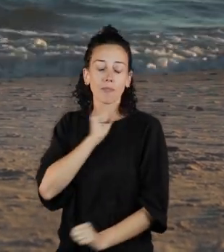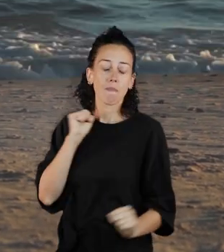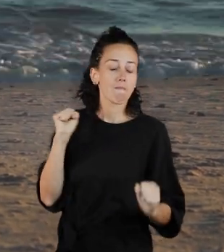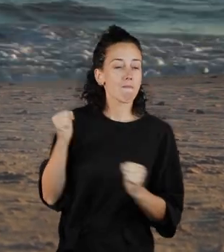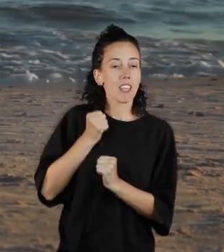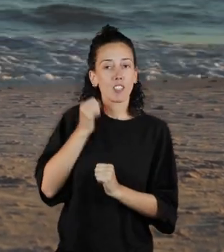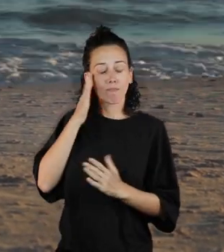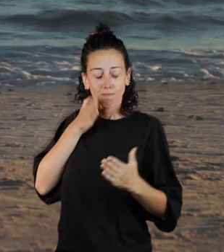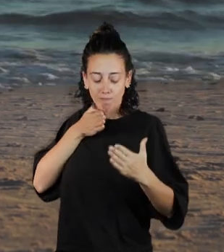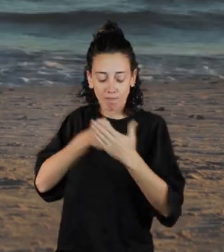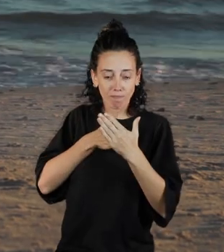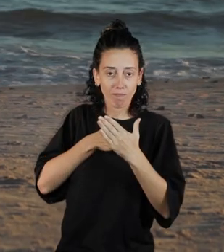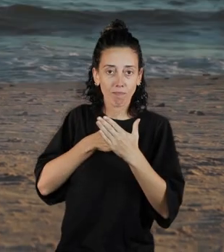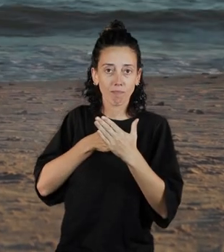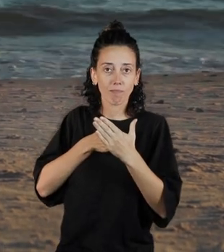hablar y cómo me bloqueo